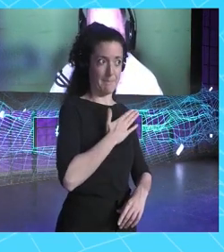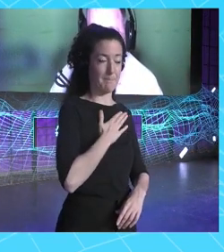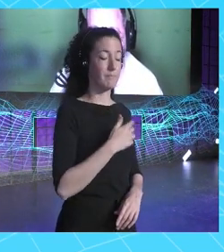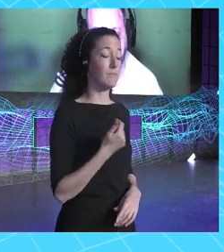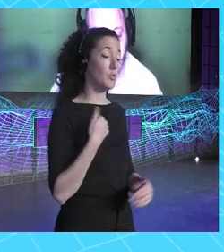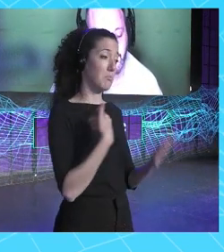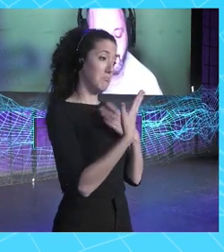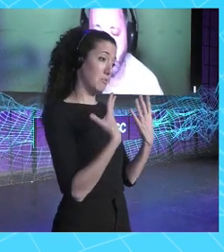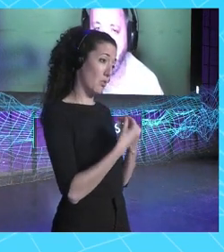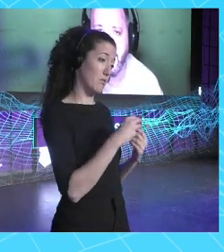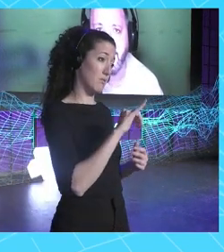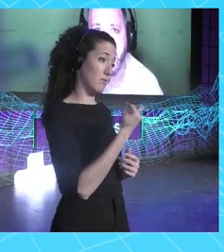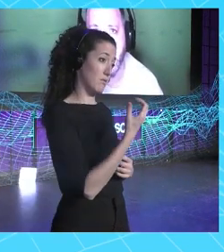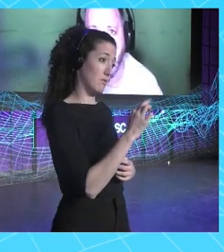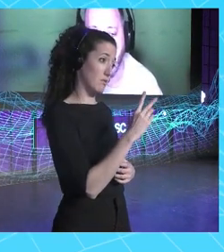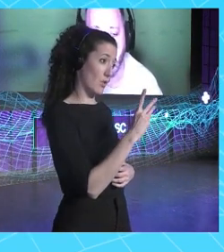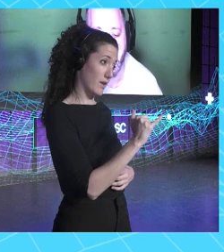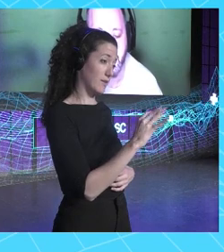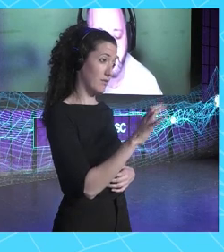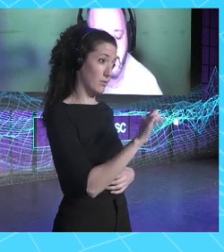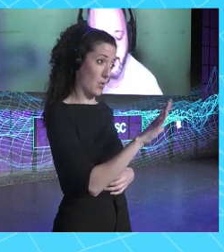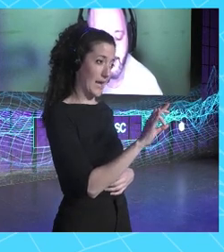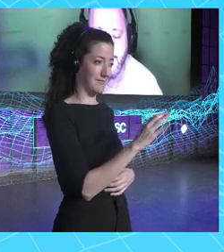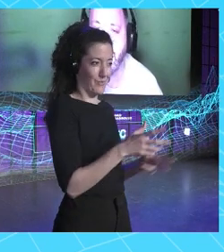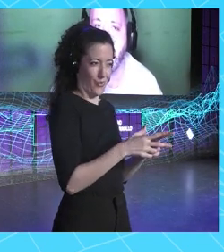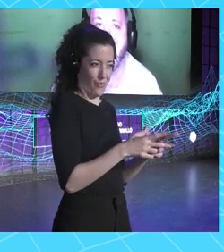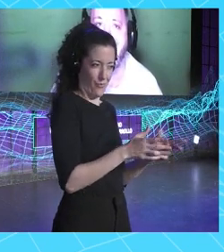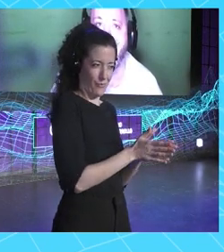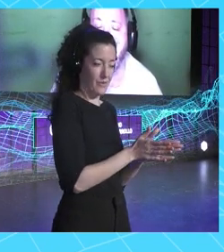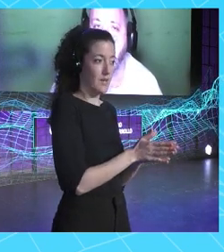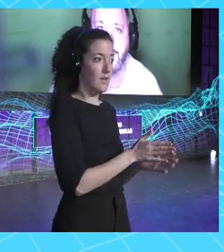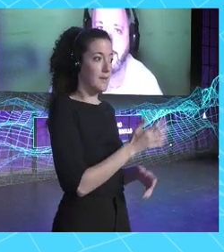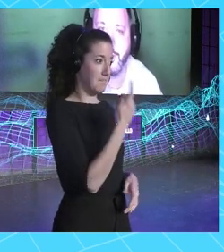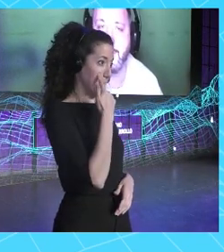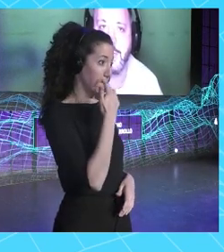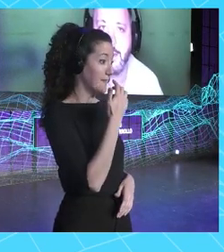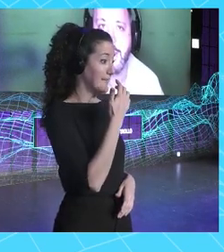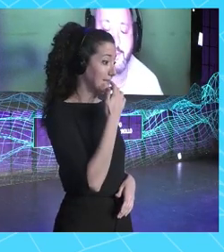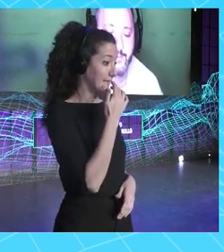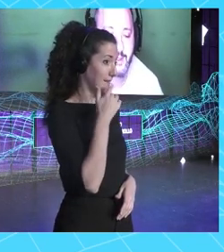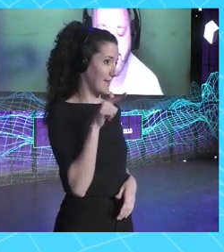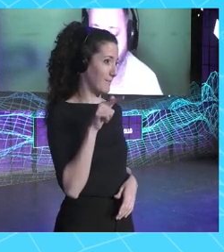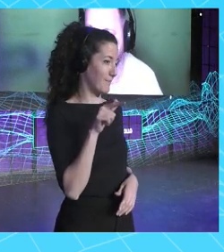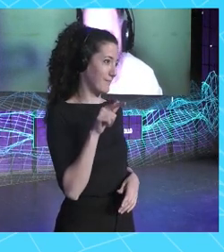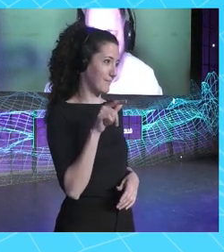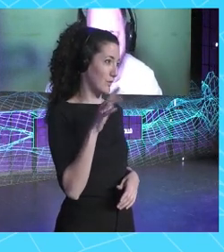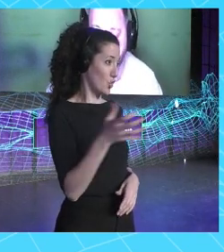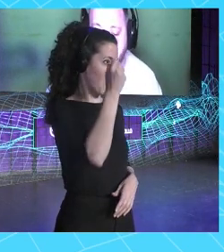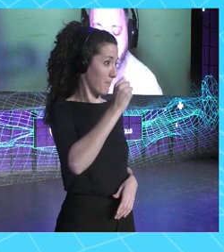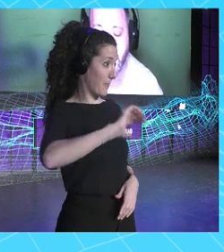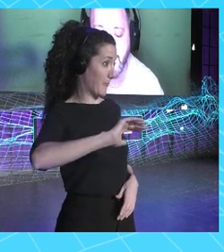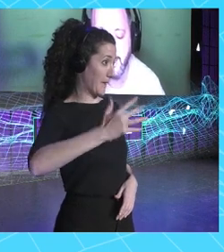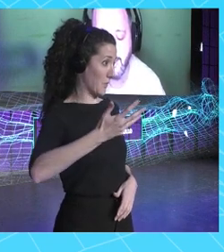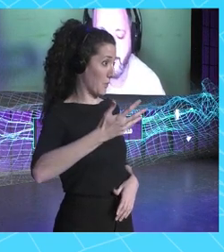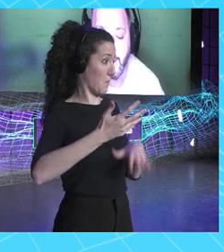socio me dijo Oye si fichamos al top 5 montamos una agencia él tenía su trabajo yo tenía el mío